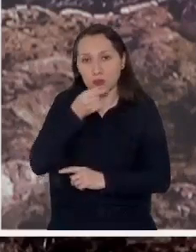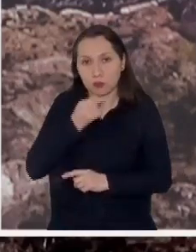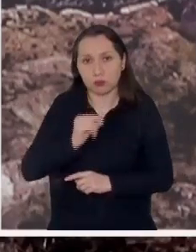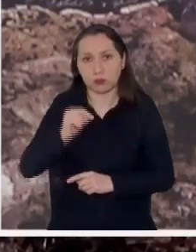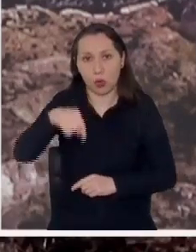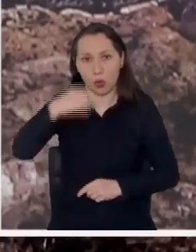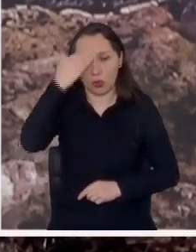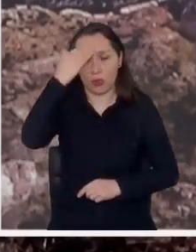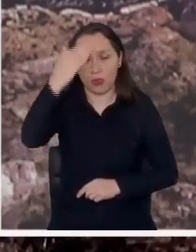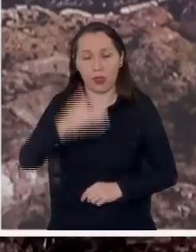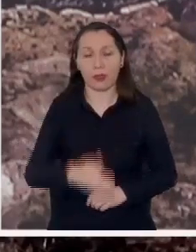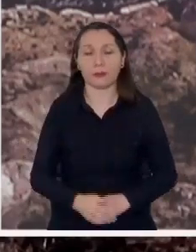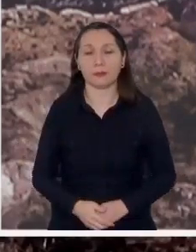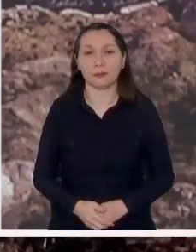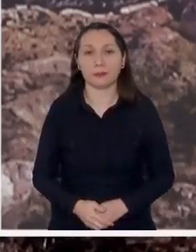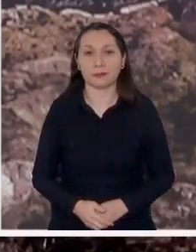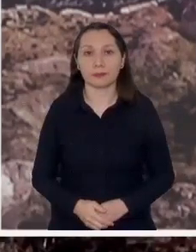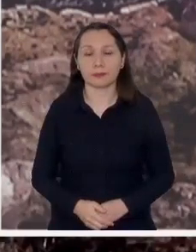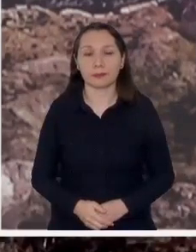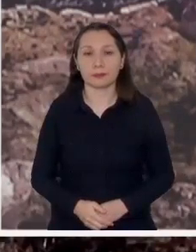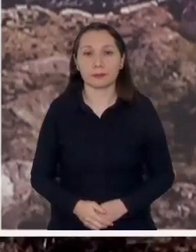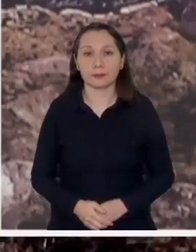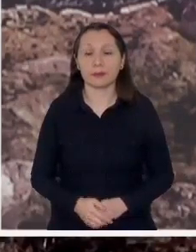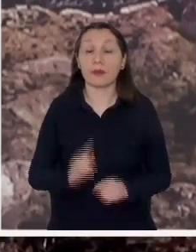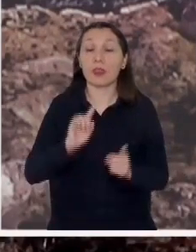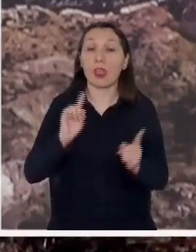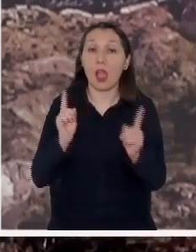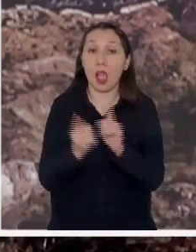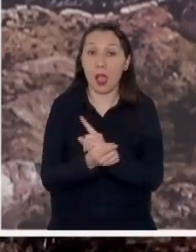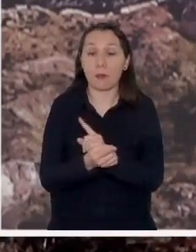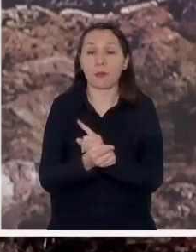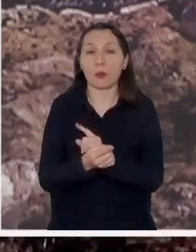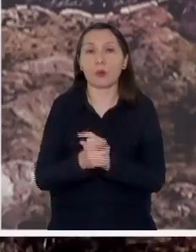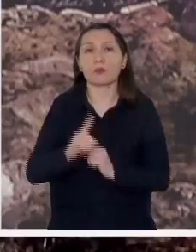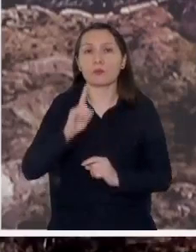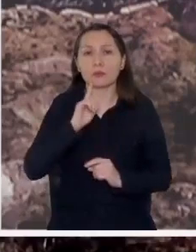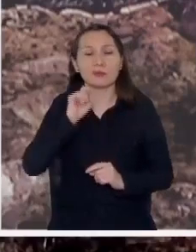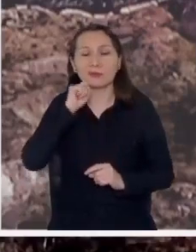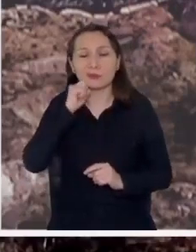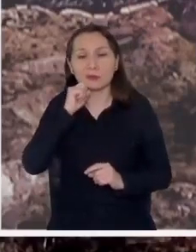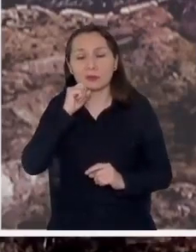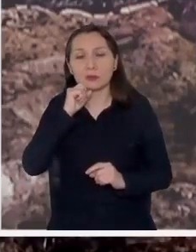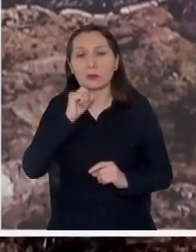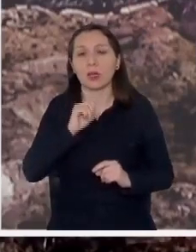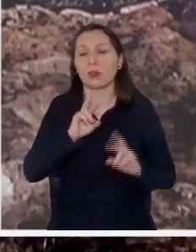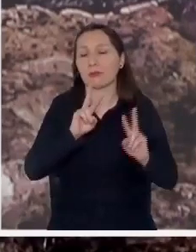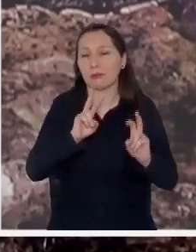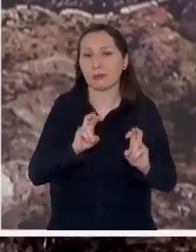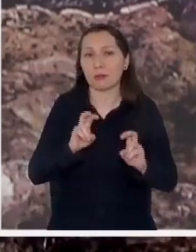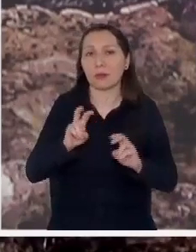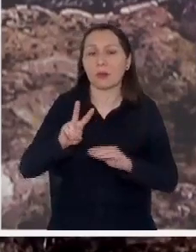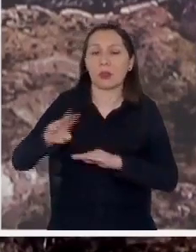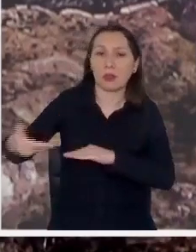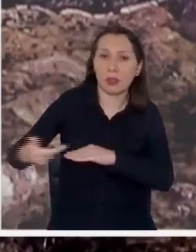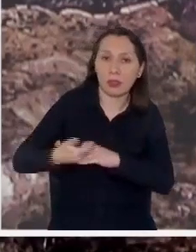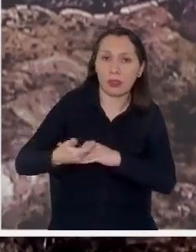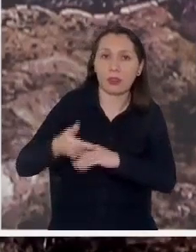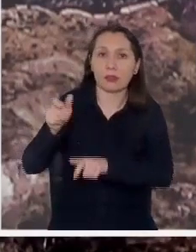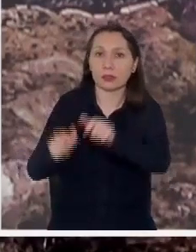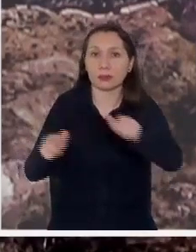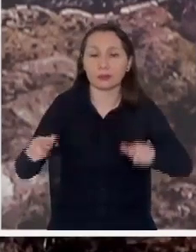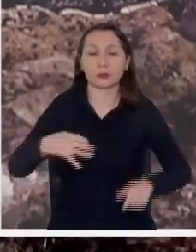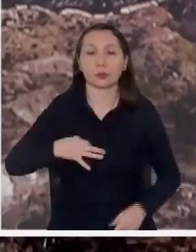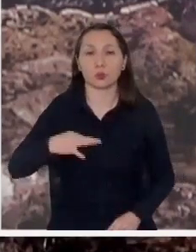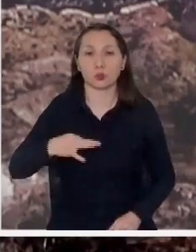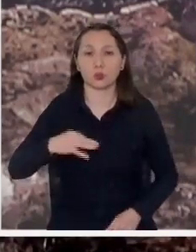el día de hoy son cambios que además tienen mucho que ver con las demandas de